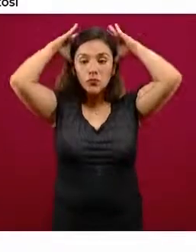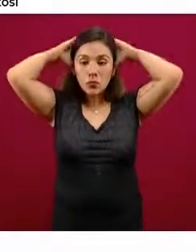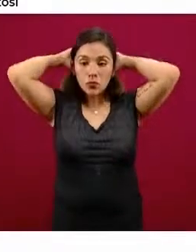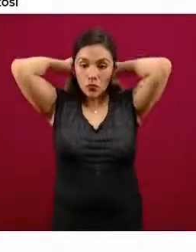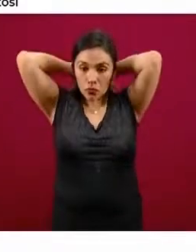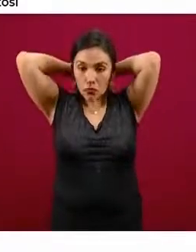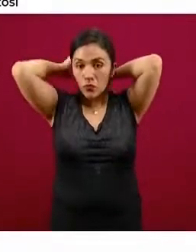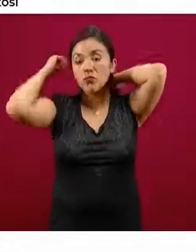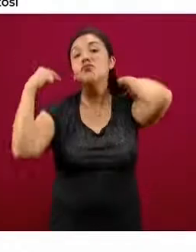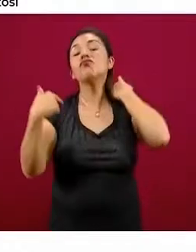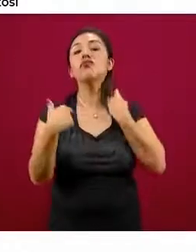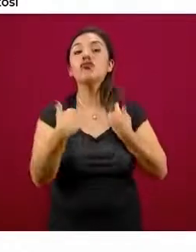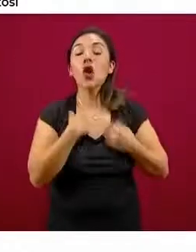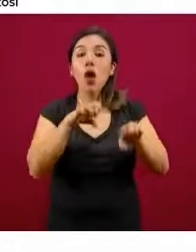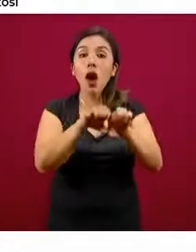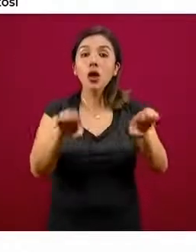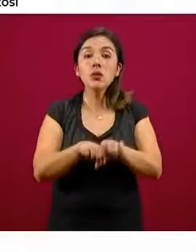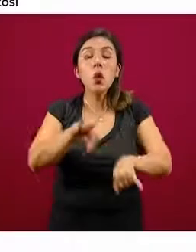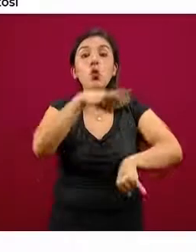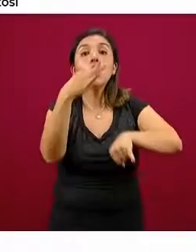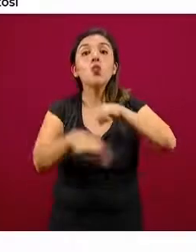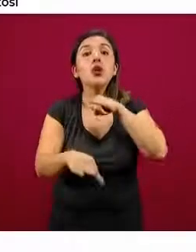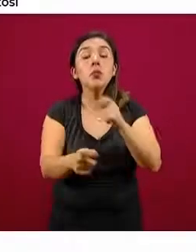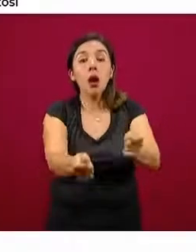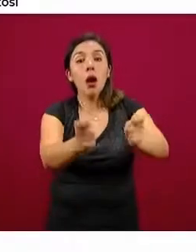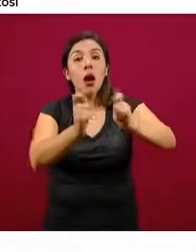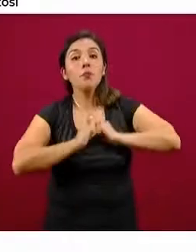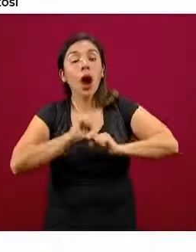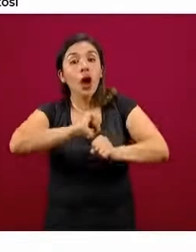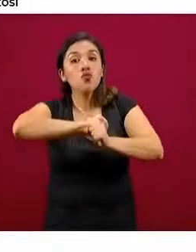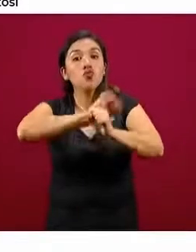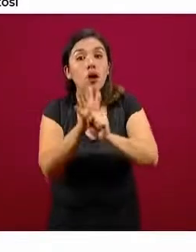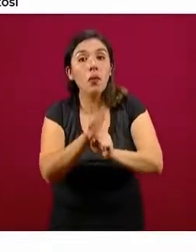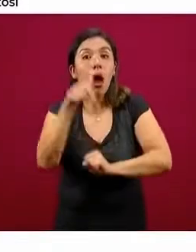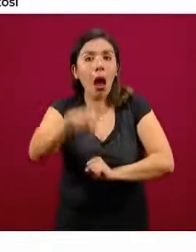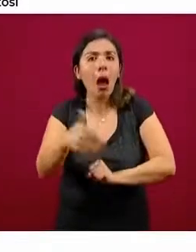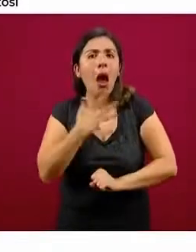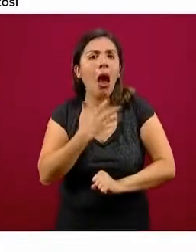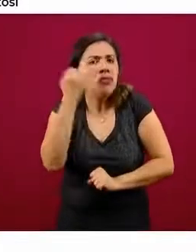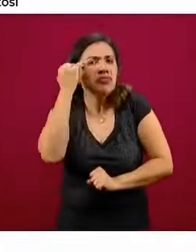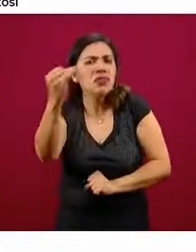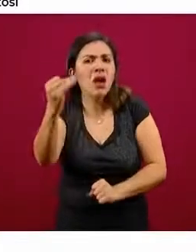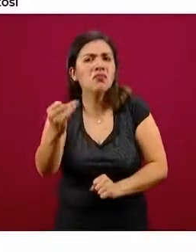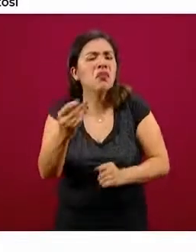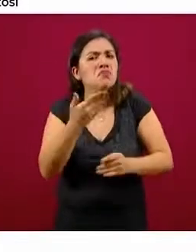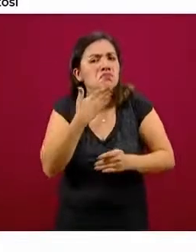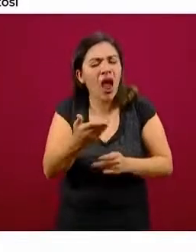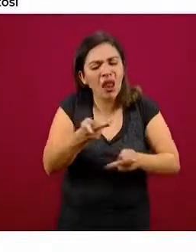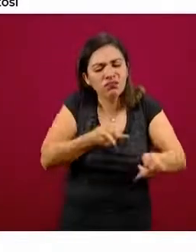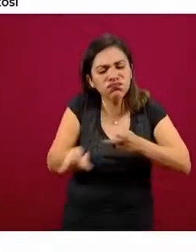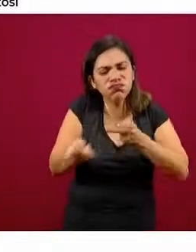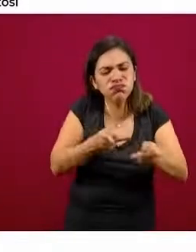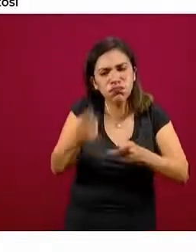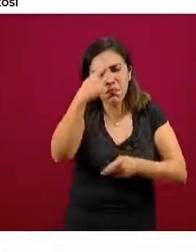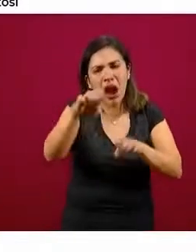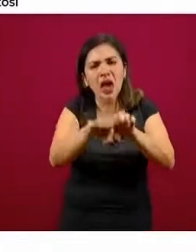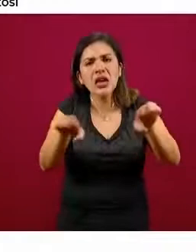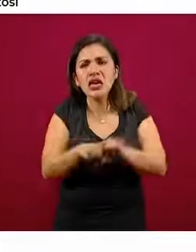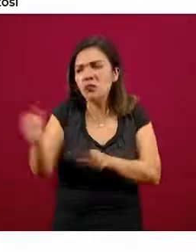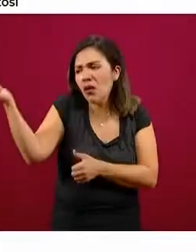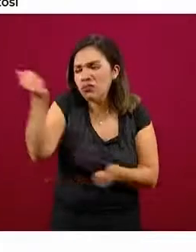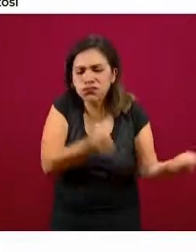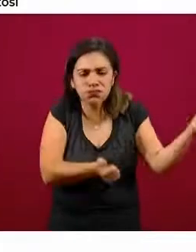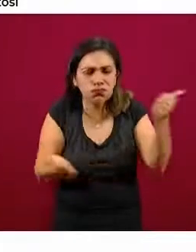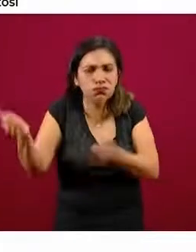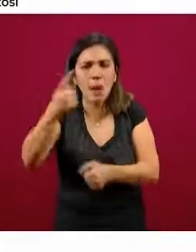la última parte que le llegó la pandemia, hubo el tiempo suficiente para que el personal nuestro tuviera todo el equipo necesario, tanto